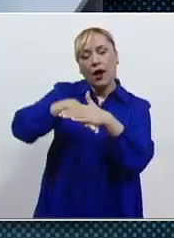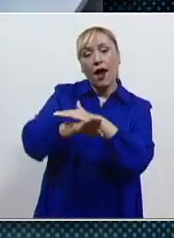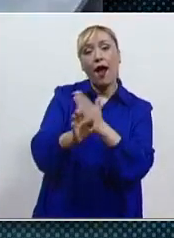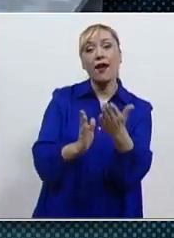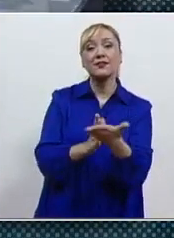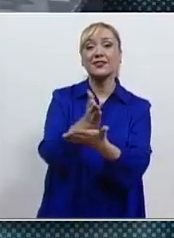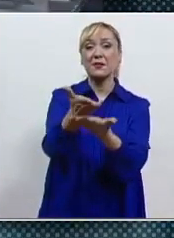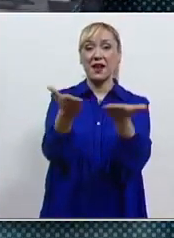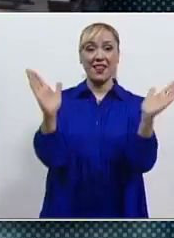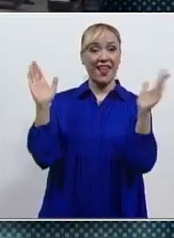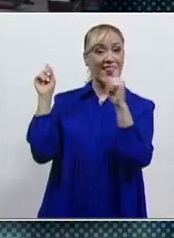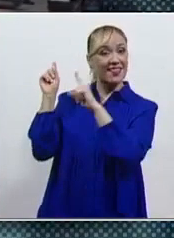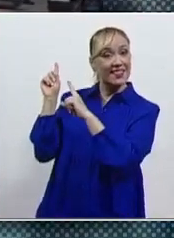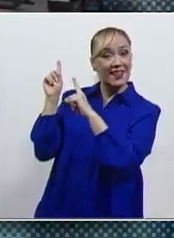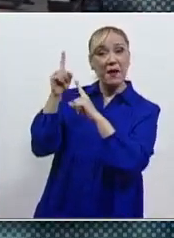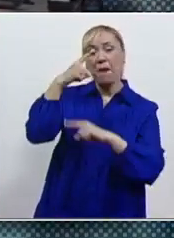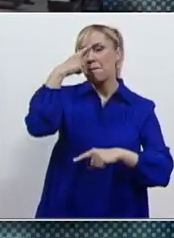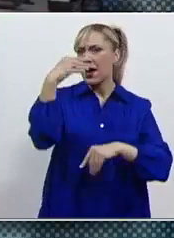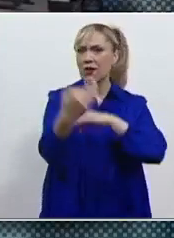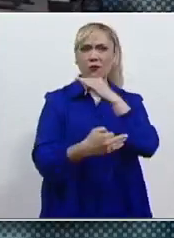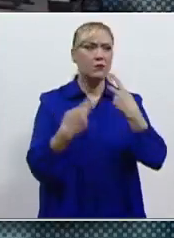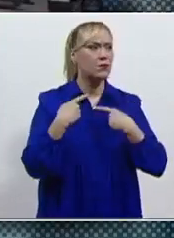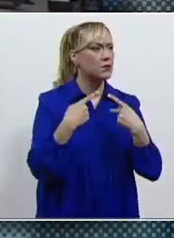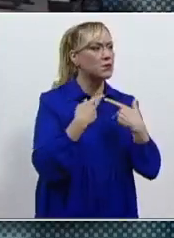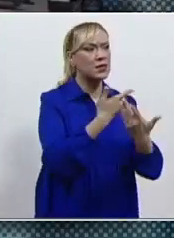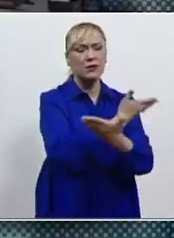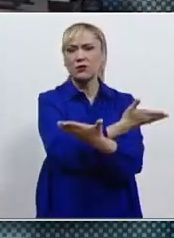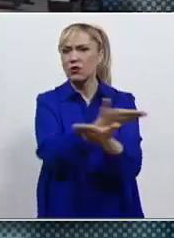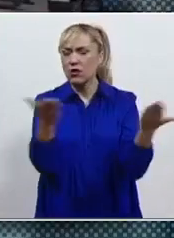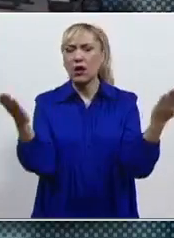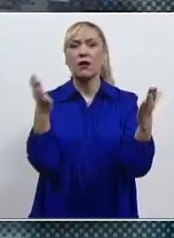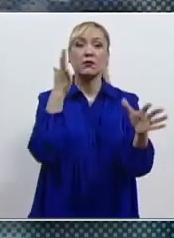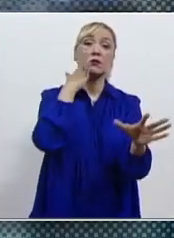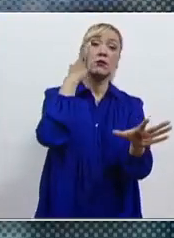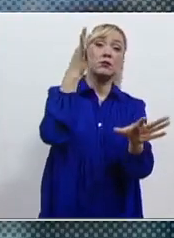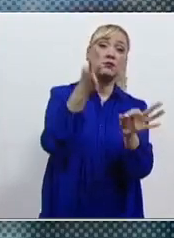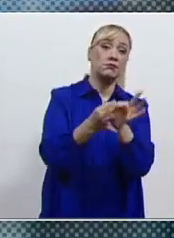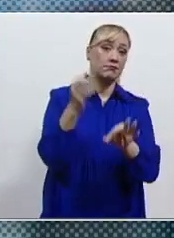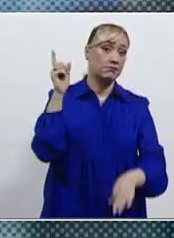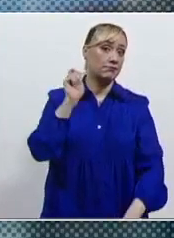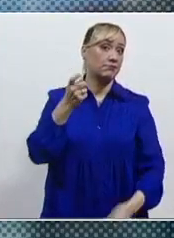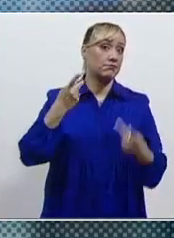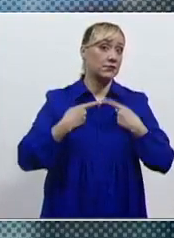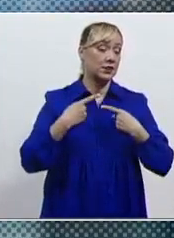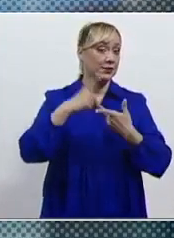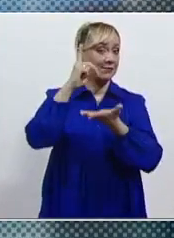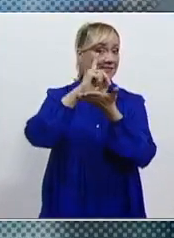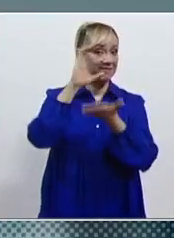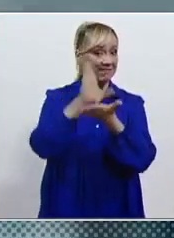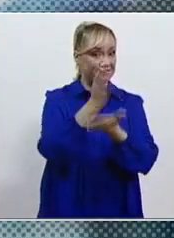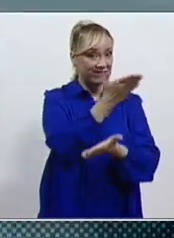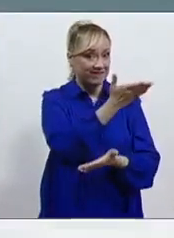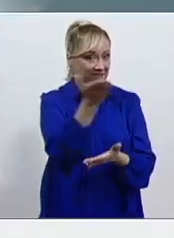Accesibilidad Universal, con lo que se refuerza su compromiso con los derechos de todas las personas con